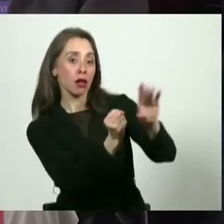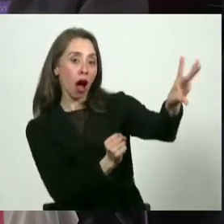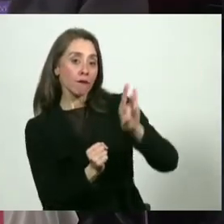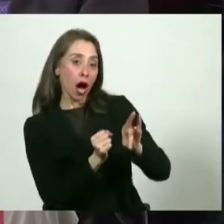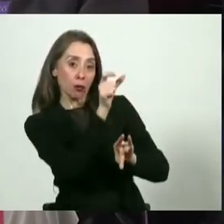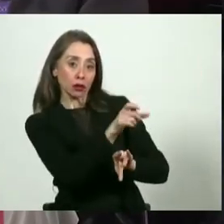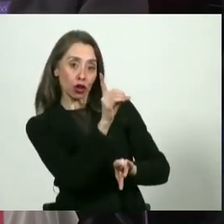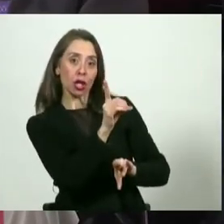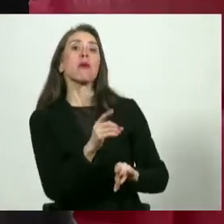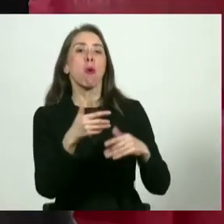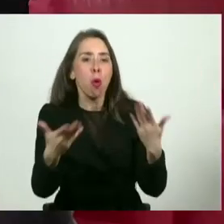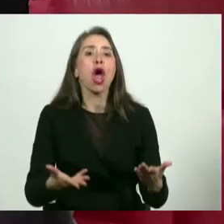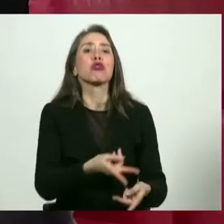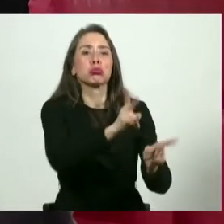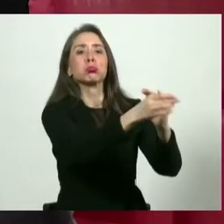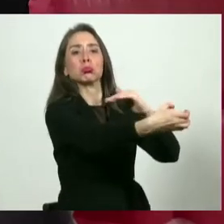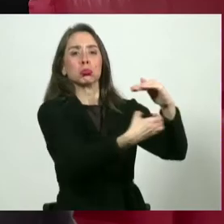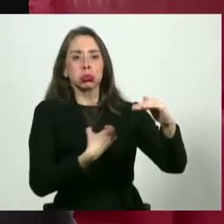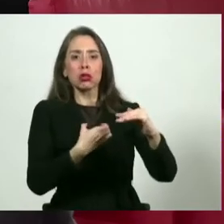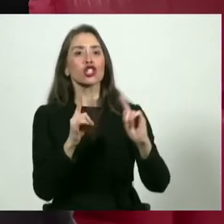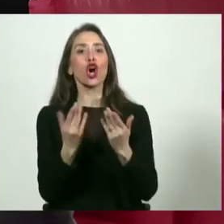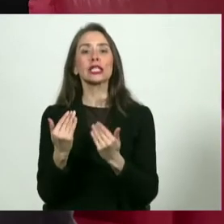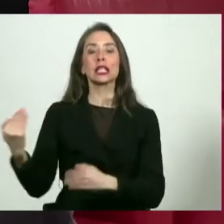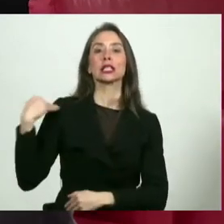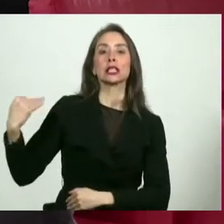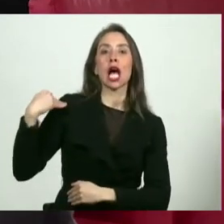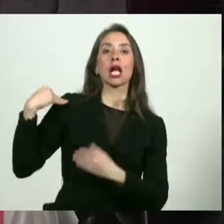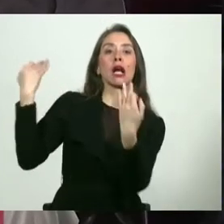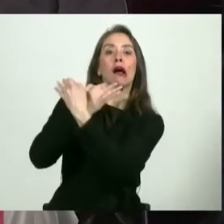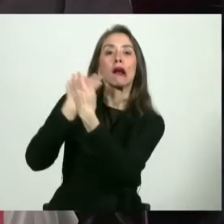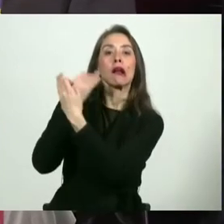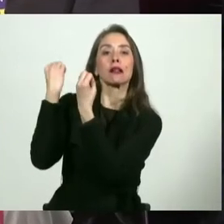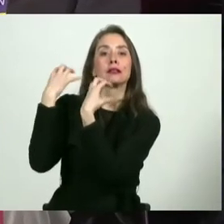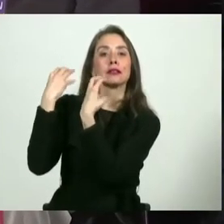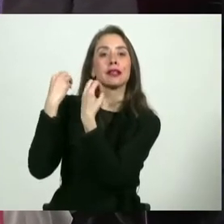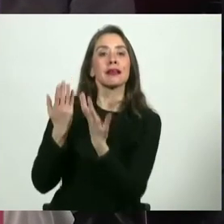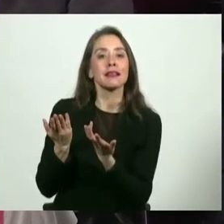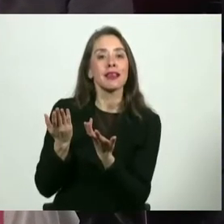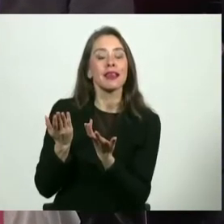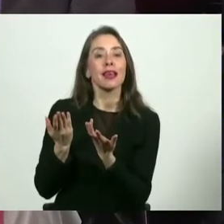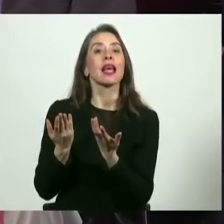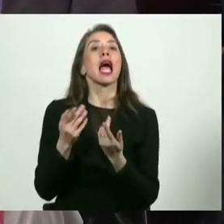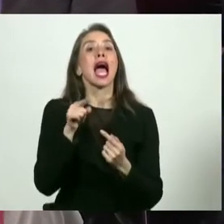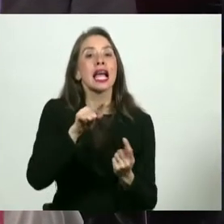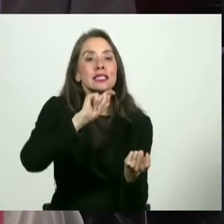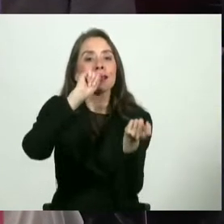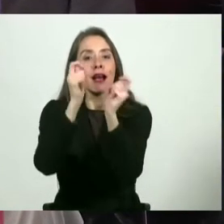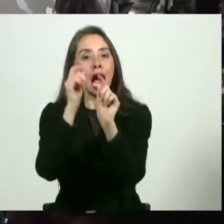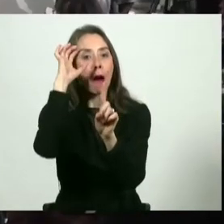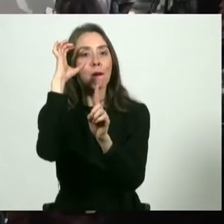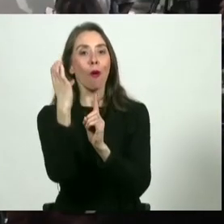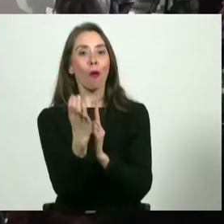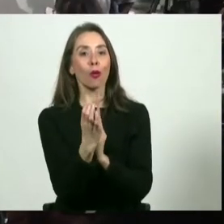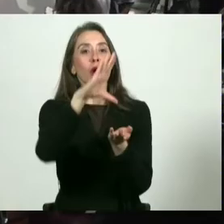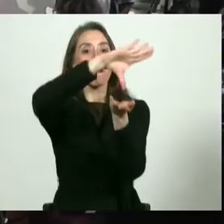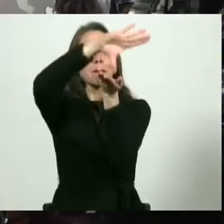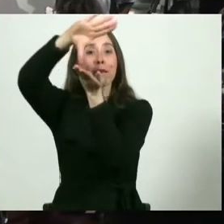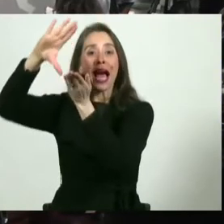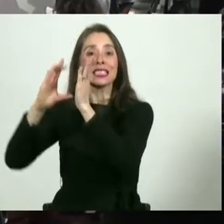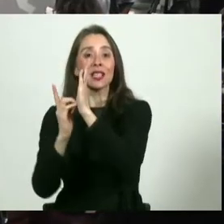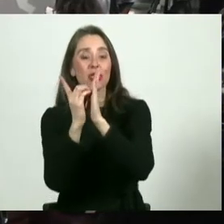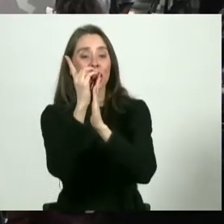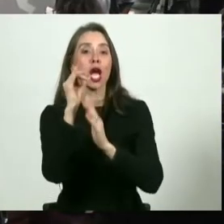discapacidad, se lo van a dar y no van a necesitar que nadie vaya a hacer una inducción. Porque así hacemos cambios culturales. Por eso que los países